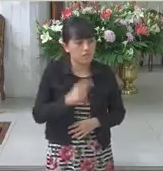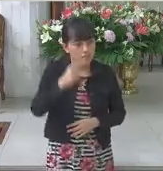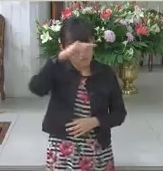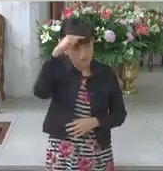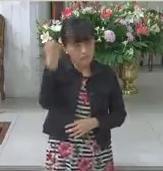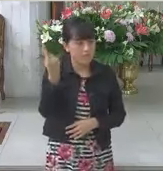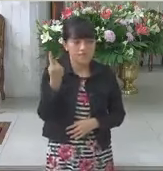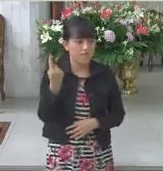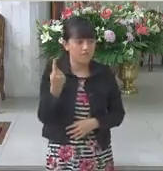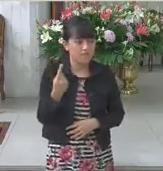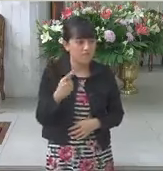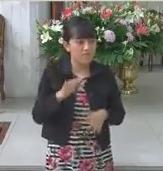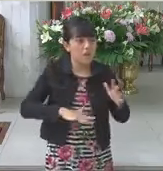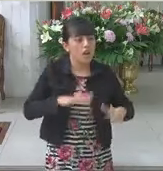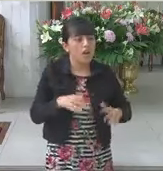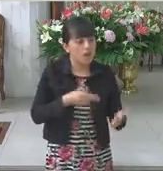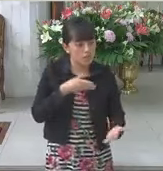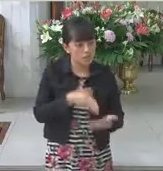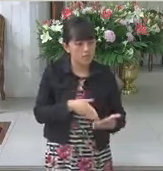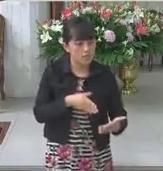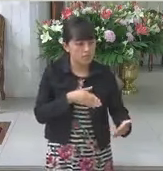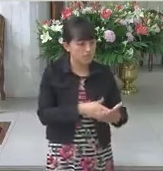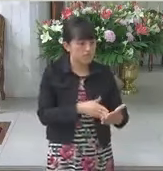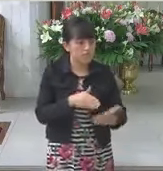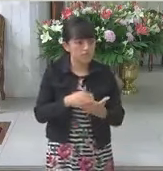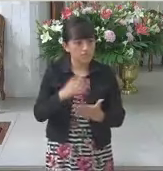fácil No es una cosa